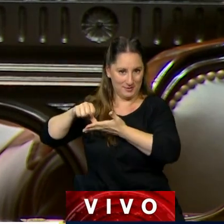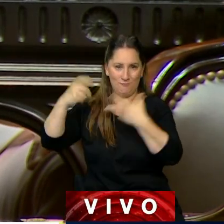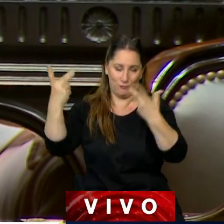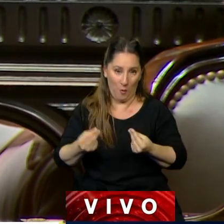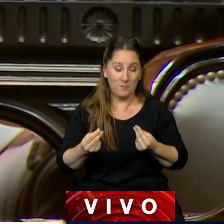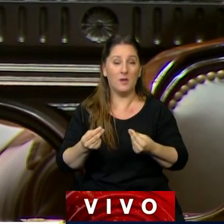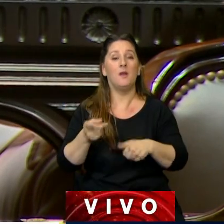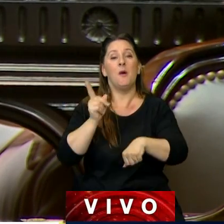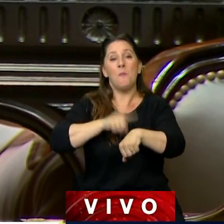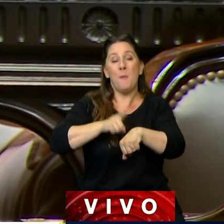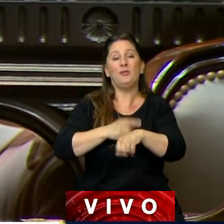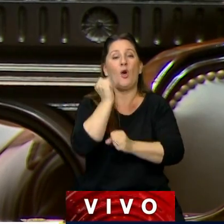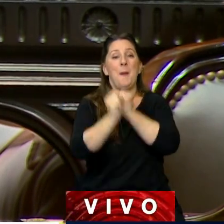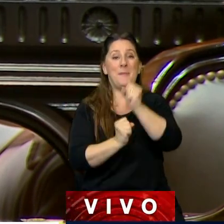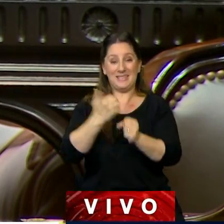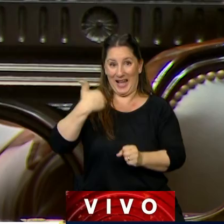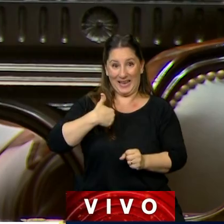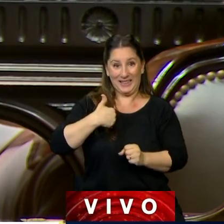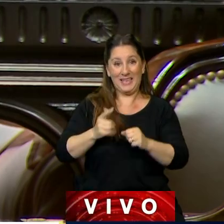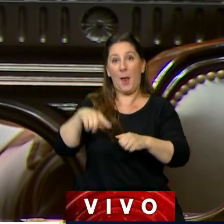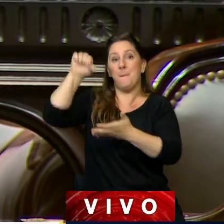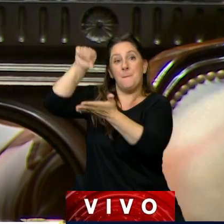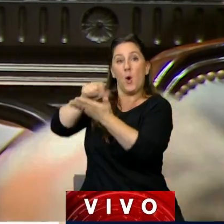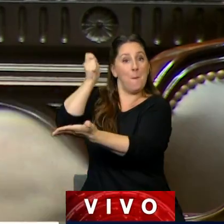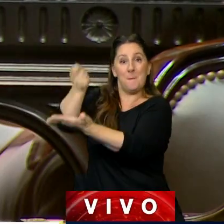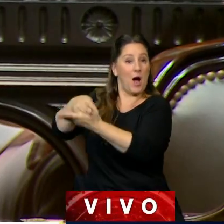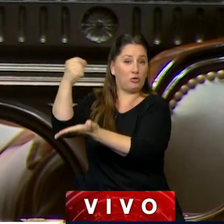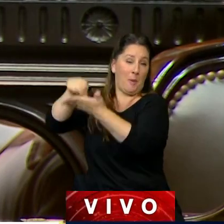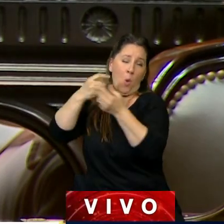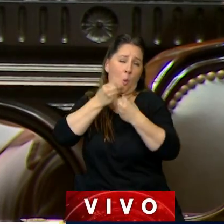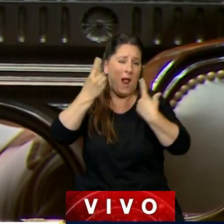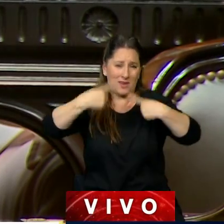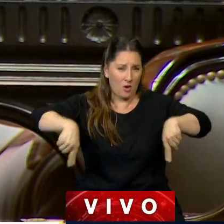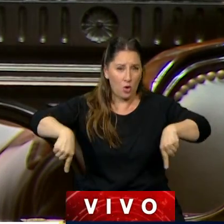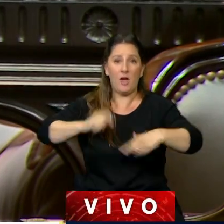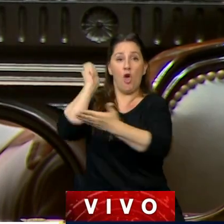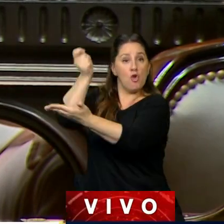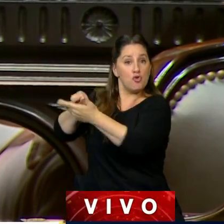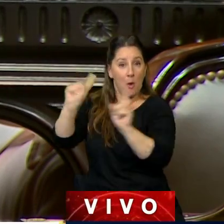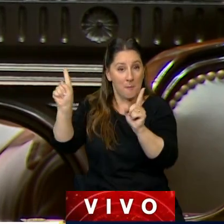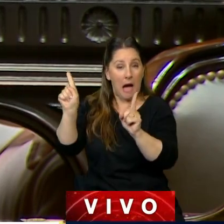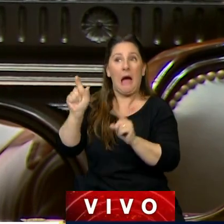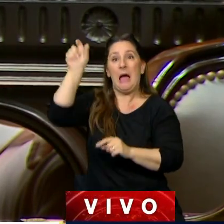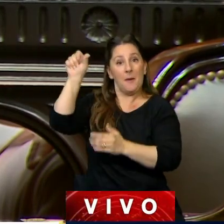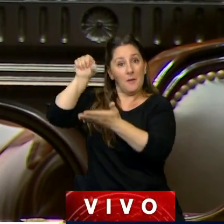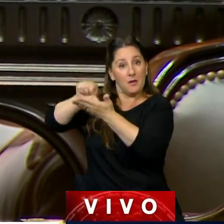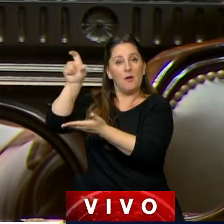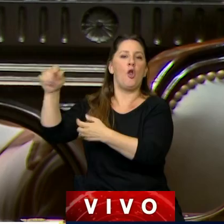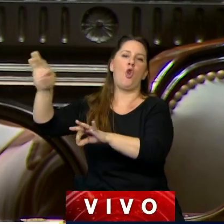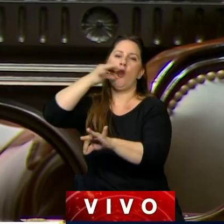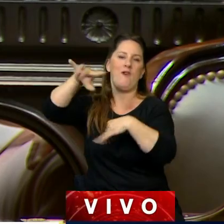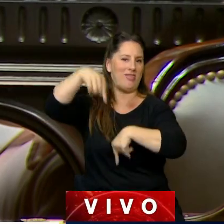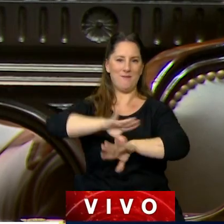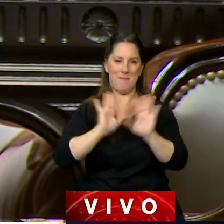se paga una empresa argentina, un proveedor extranjero de cualquier insumo, ese proveedor extranjero no le vende